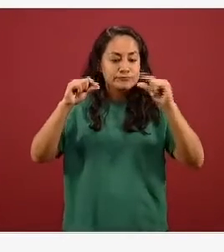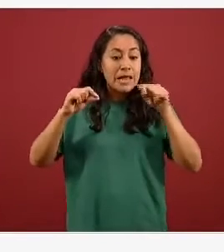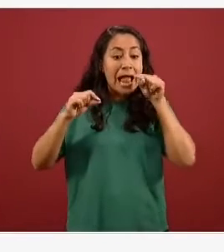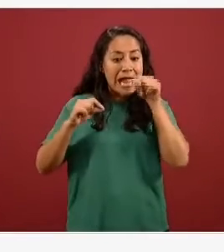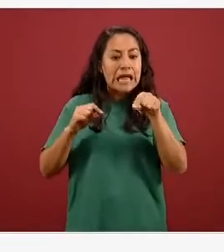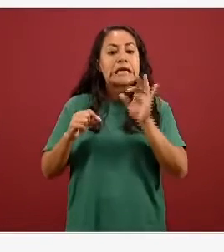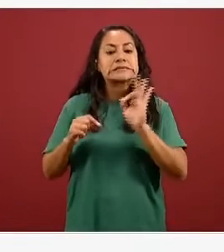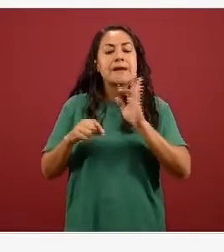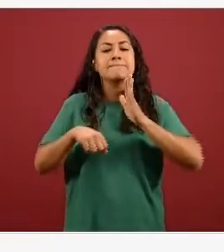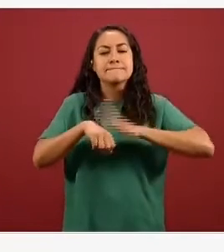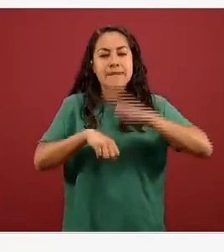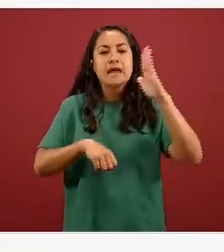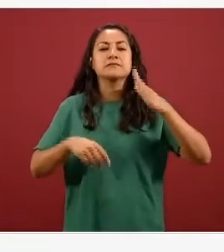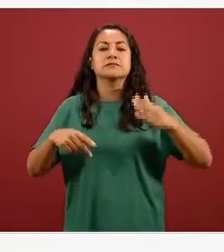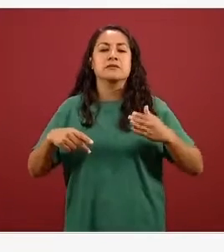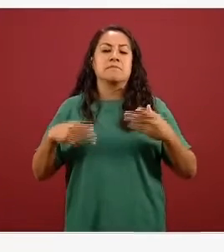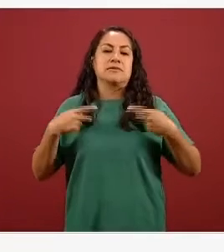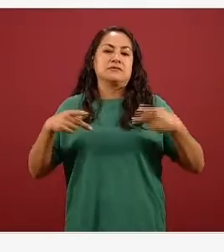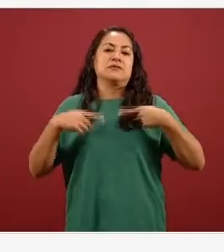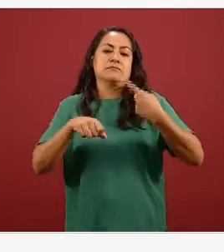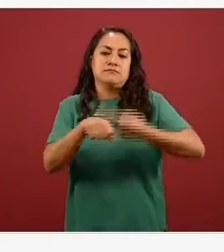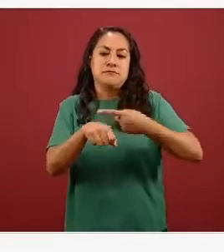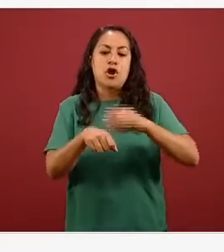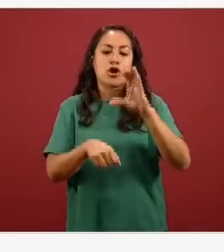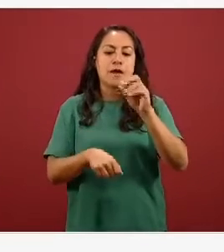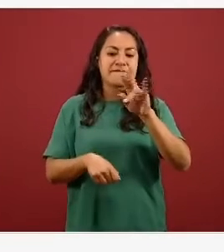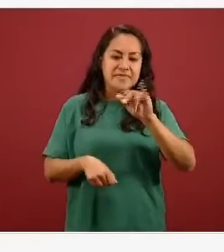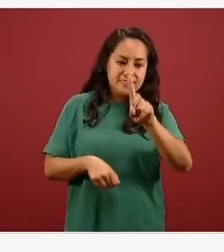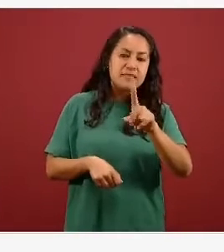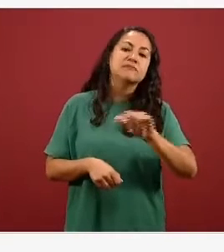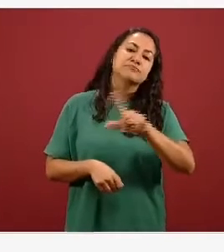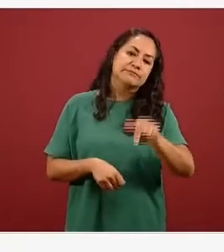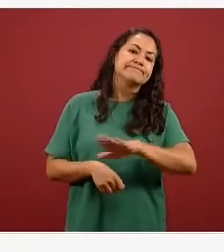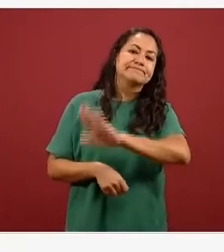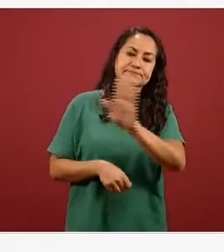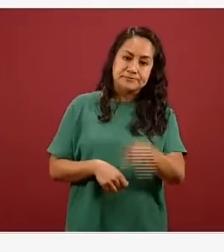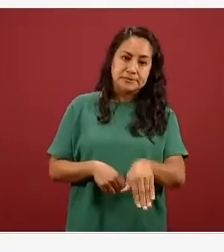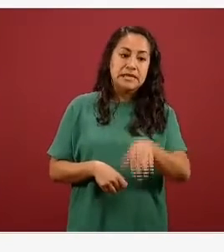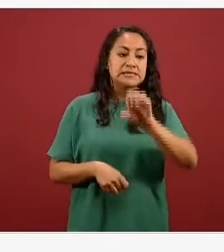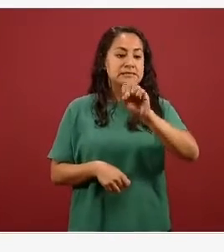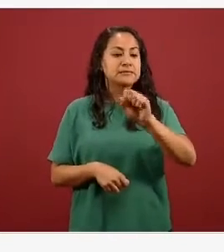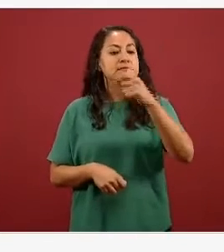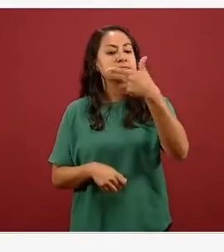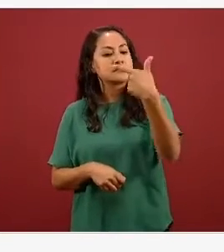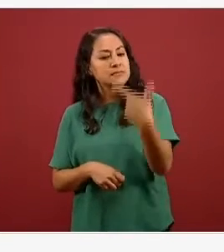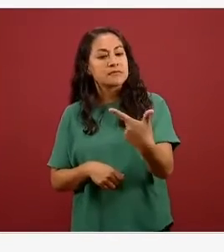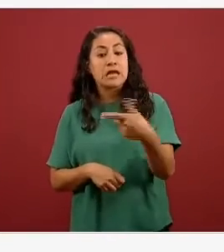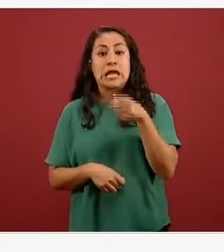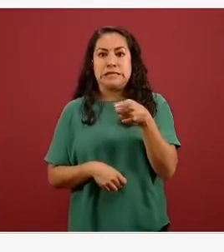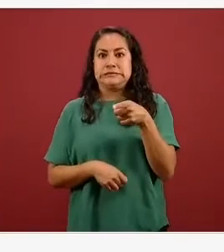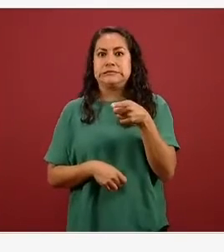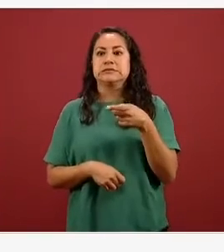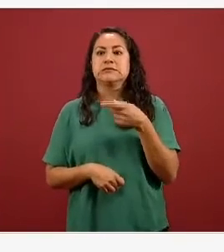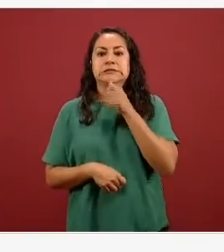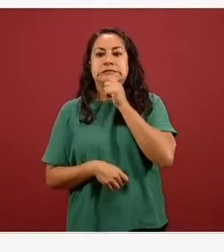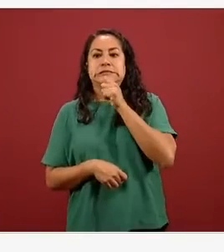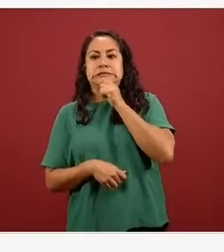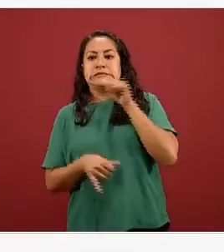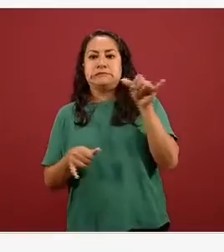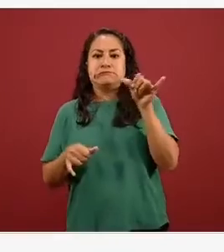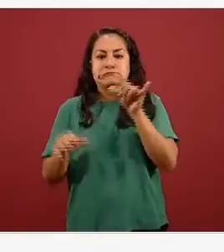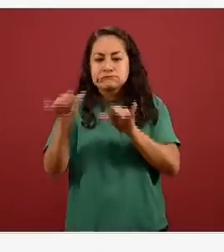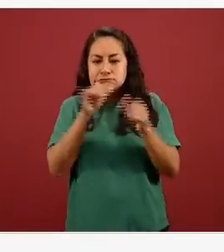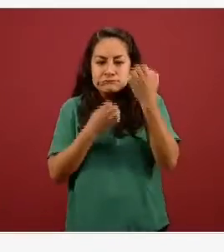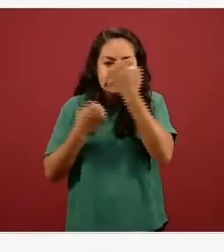por COVID-19. Son 77 las defunciones que están todavía como sospechosas y pudieran cambiar su clasificación